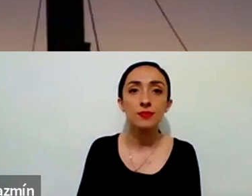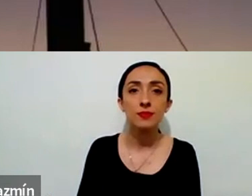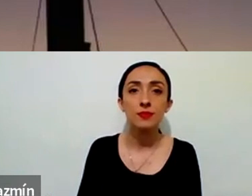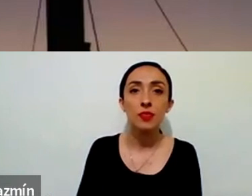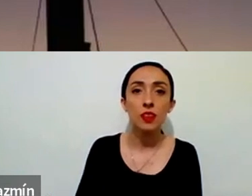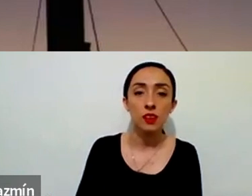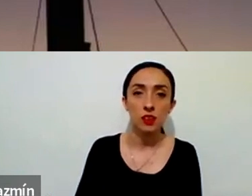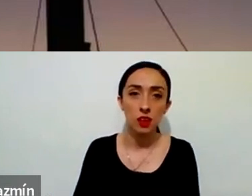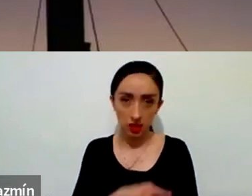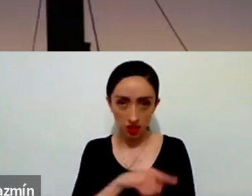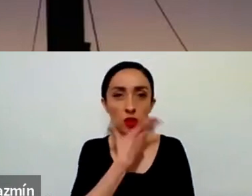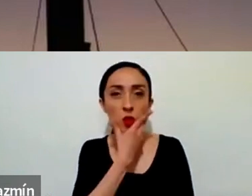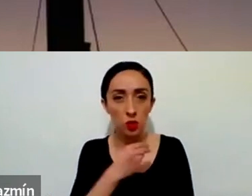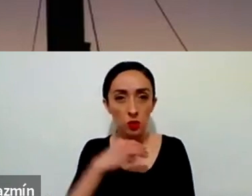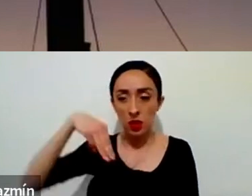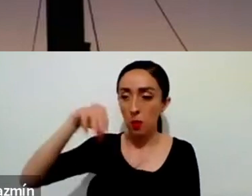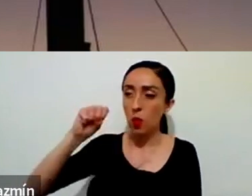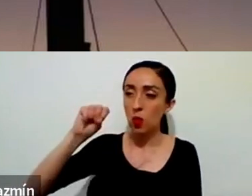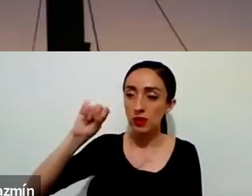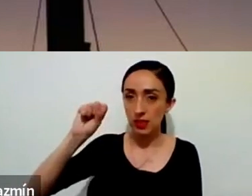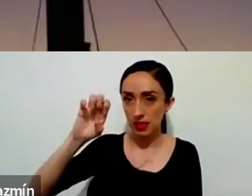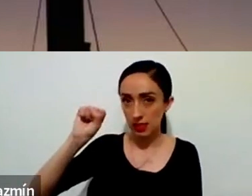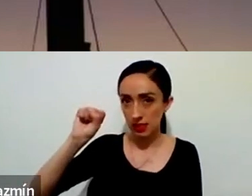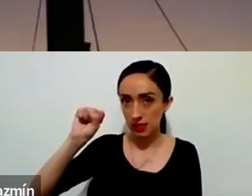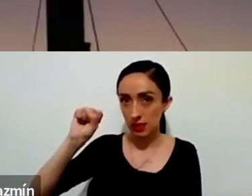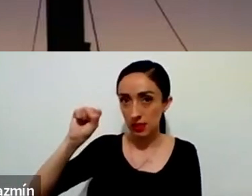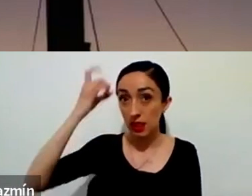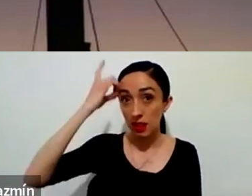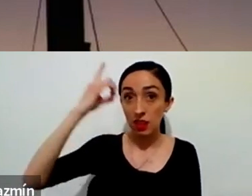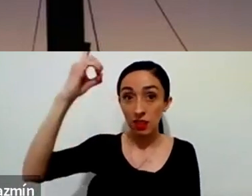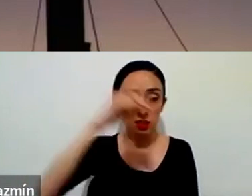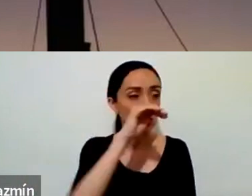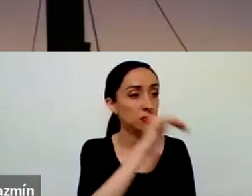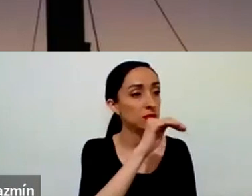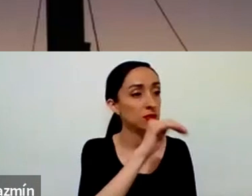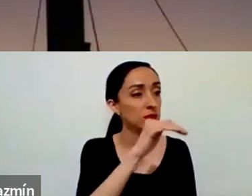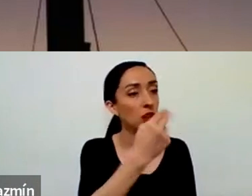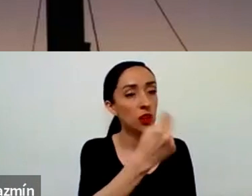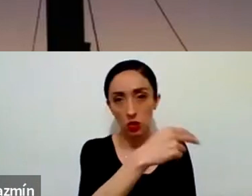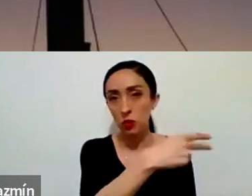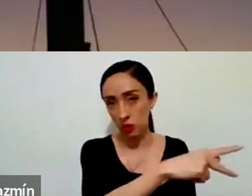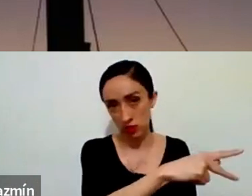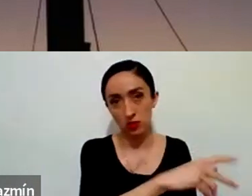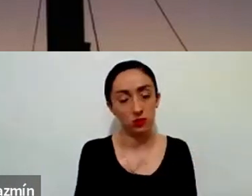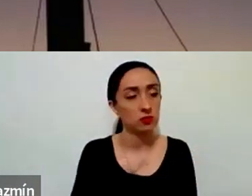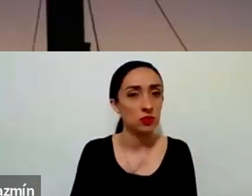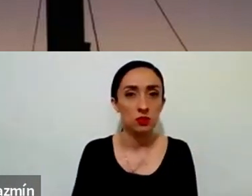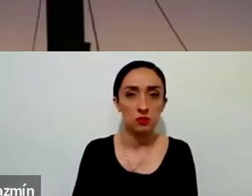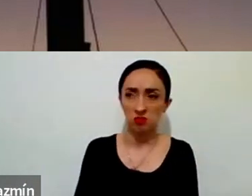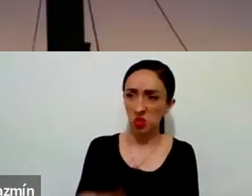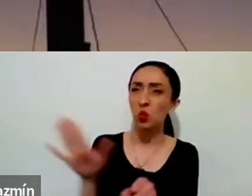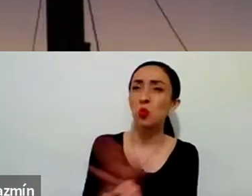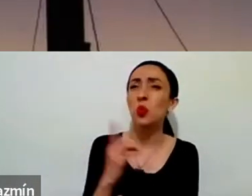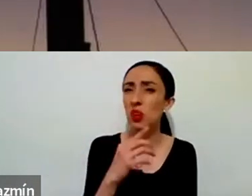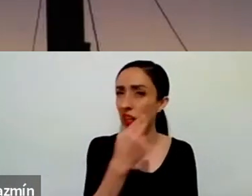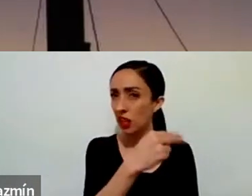nombre. Le dice Moisés. ¿Por qué? Porque Dios conoce su